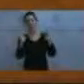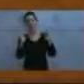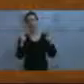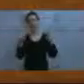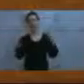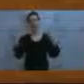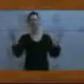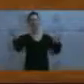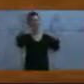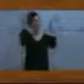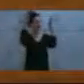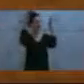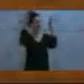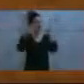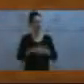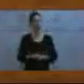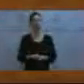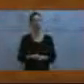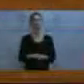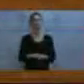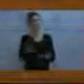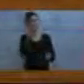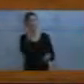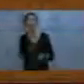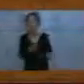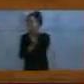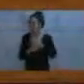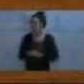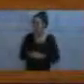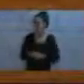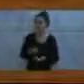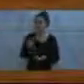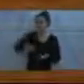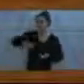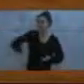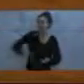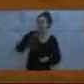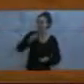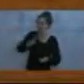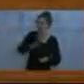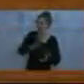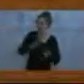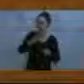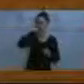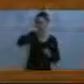elogioso. Señor Llamazares, que muchas veces dice, y dice con razón,